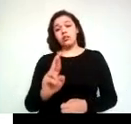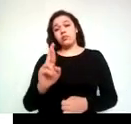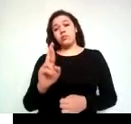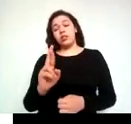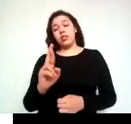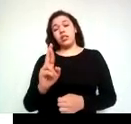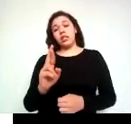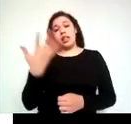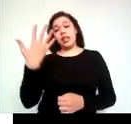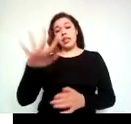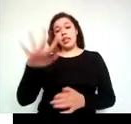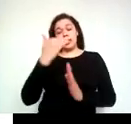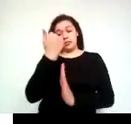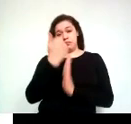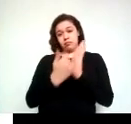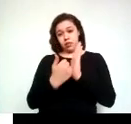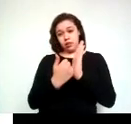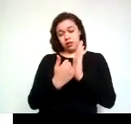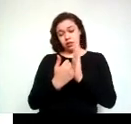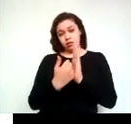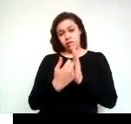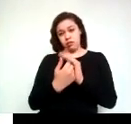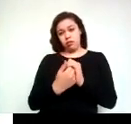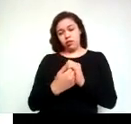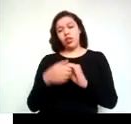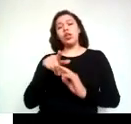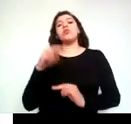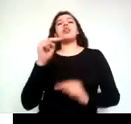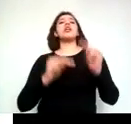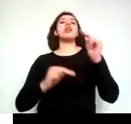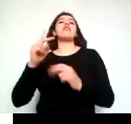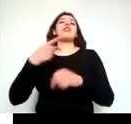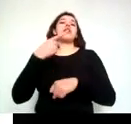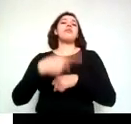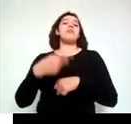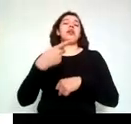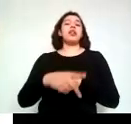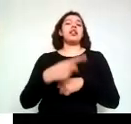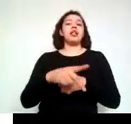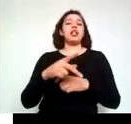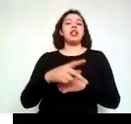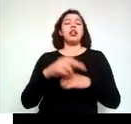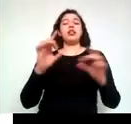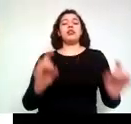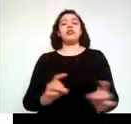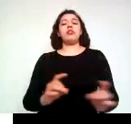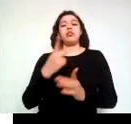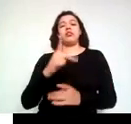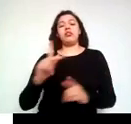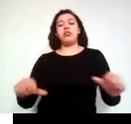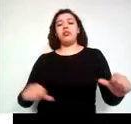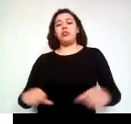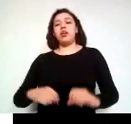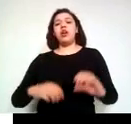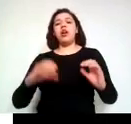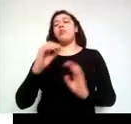10, entonces tu nivel de riesgo en esa categoría de factores propios de la actividad es nulo o despreciable. Pero